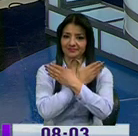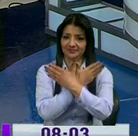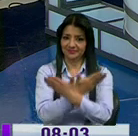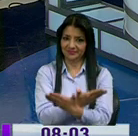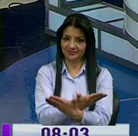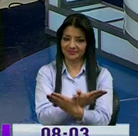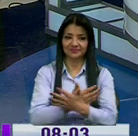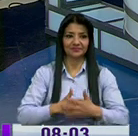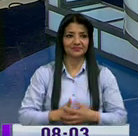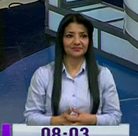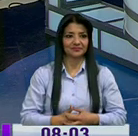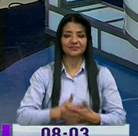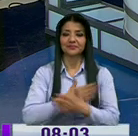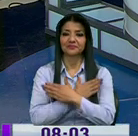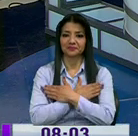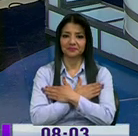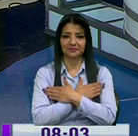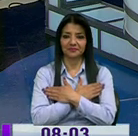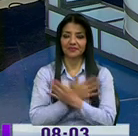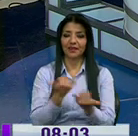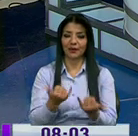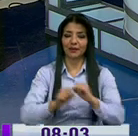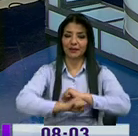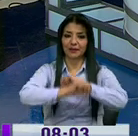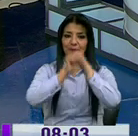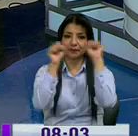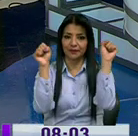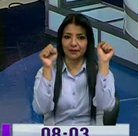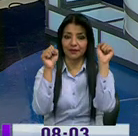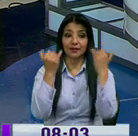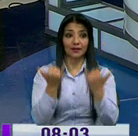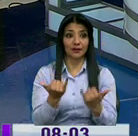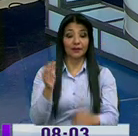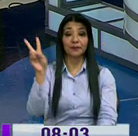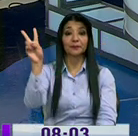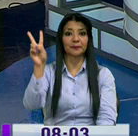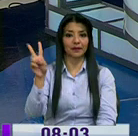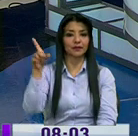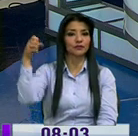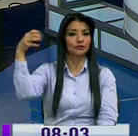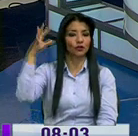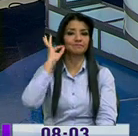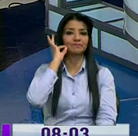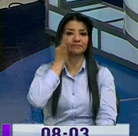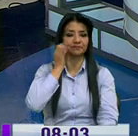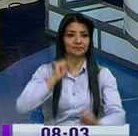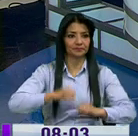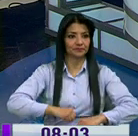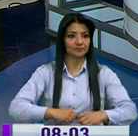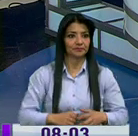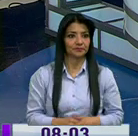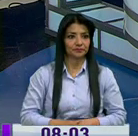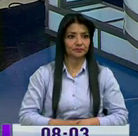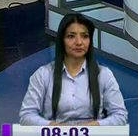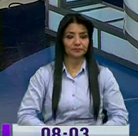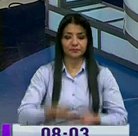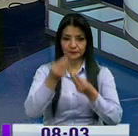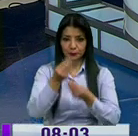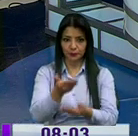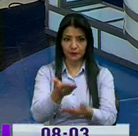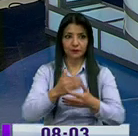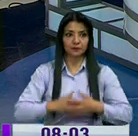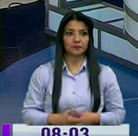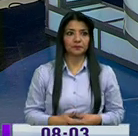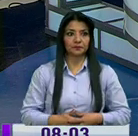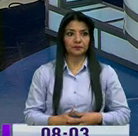lindo, caluroso, a esta hora de la mañana, en ese día viernes, con un sol espectacular. Y bueno, les tengo que contar algo. Y es